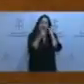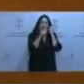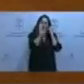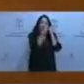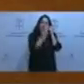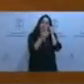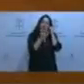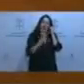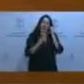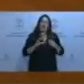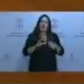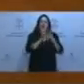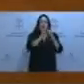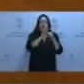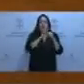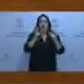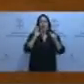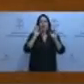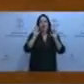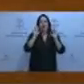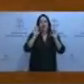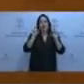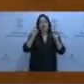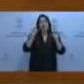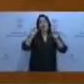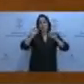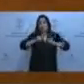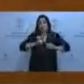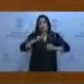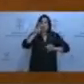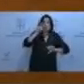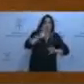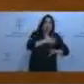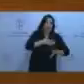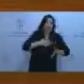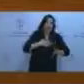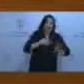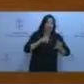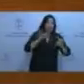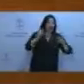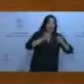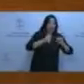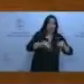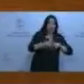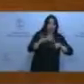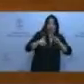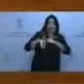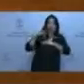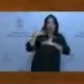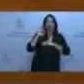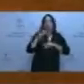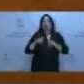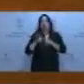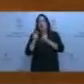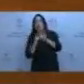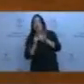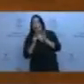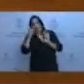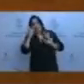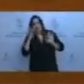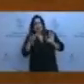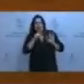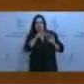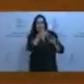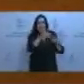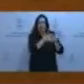postura sobre la educación concertada. No sé si quiere una educación concertada como la vía o quiere una educación concertada a la valenciana. Usted lo